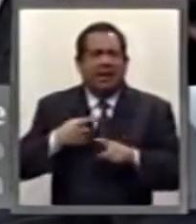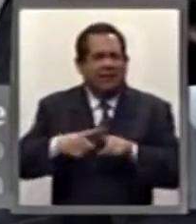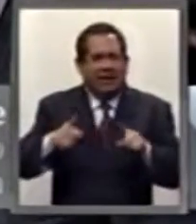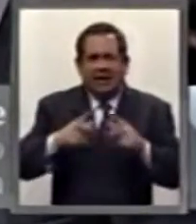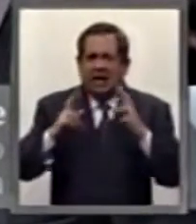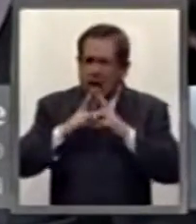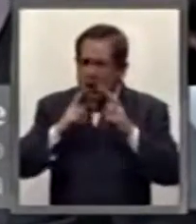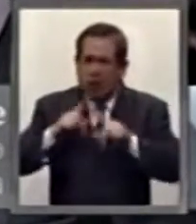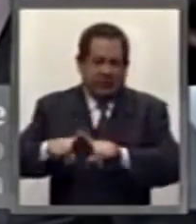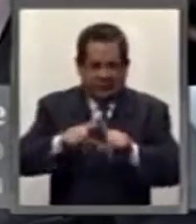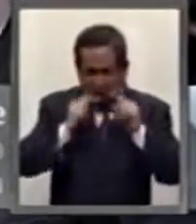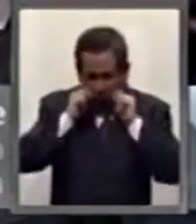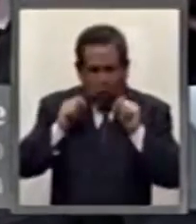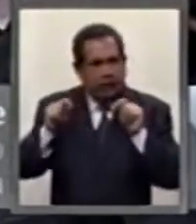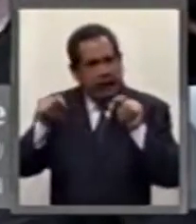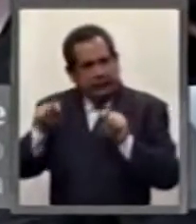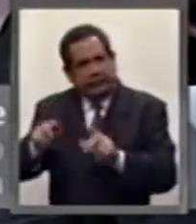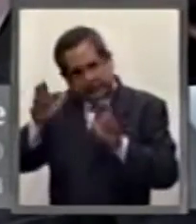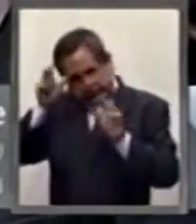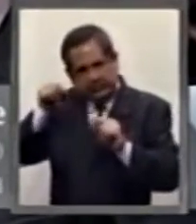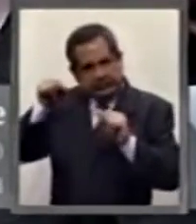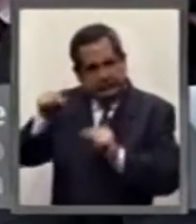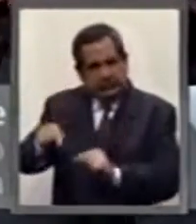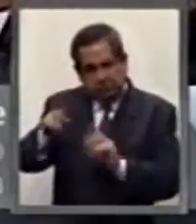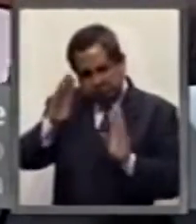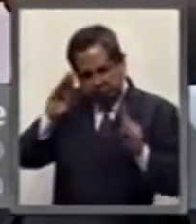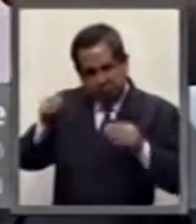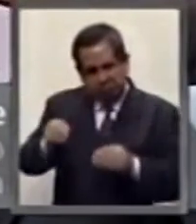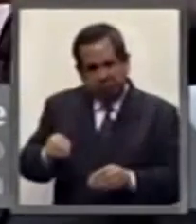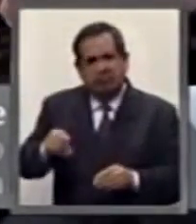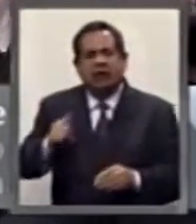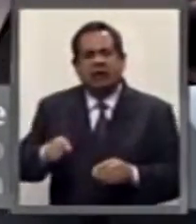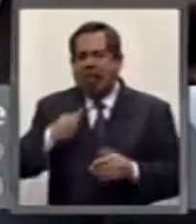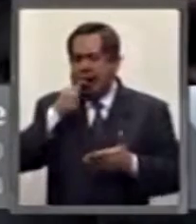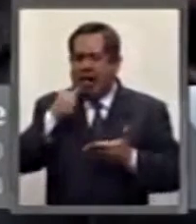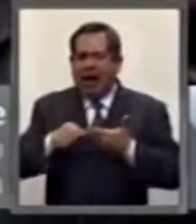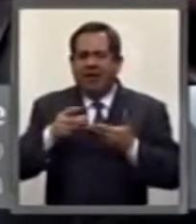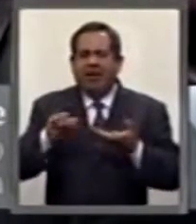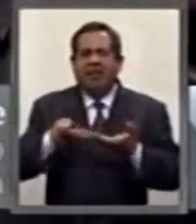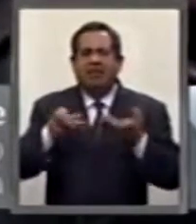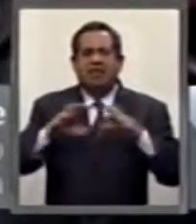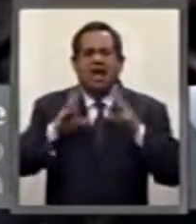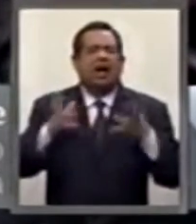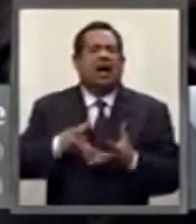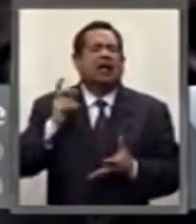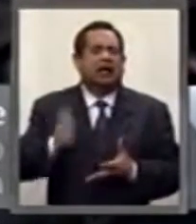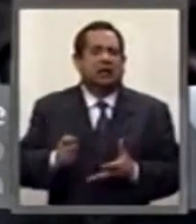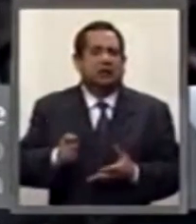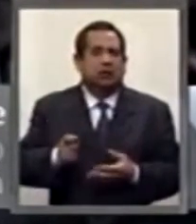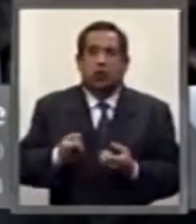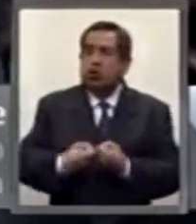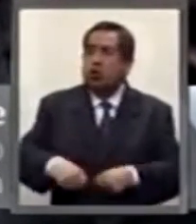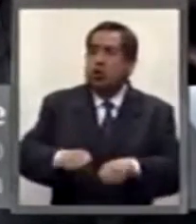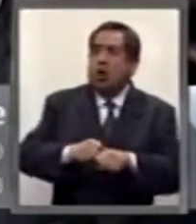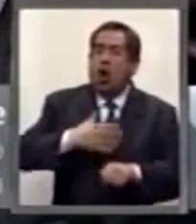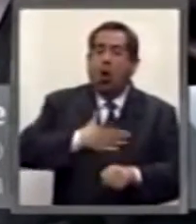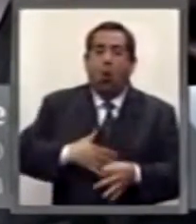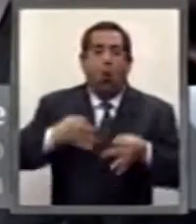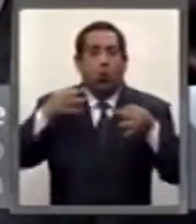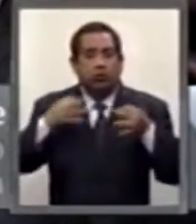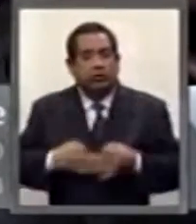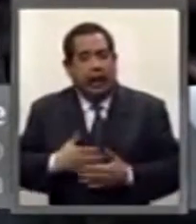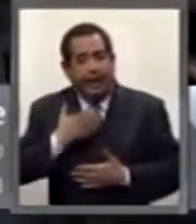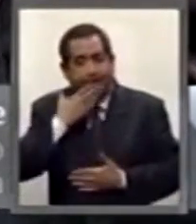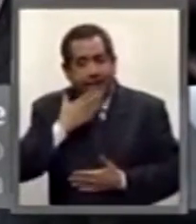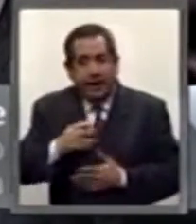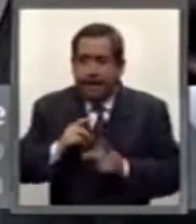religiosas, ideologías políticas, y está enfocada a la construcción de una sociedad justa, sustentable y pacífica.